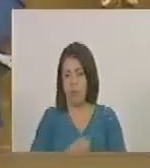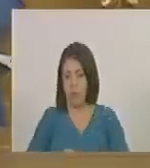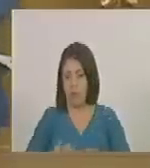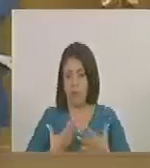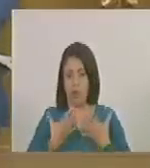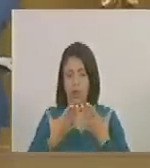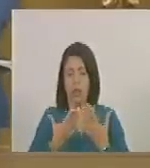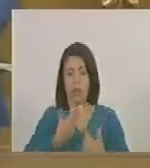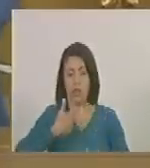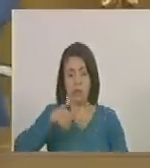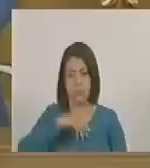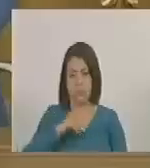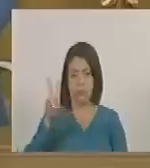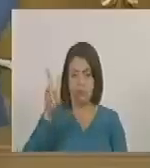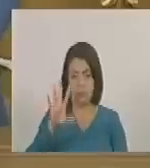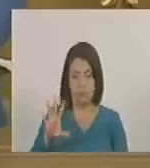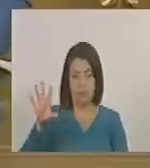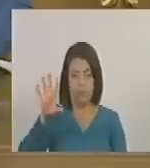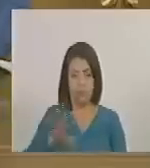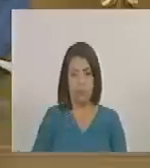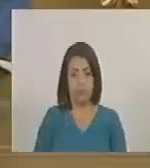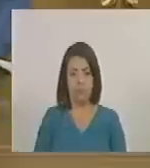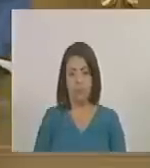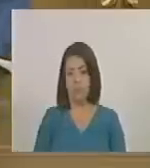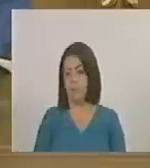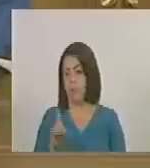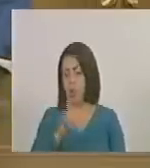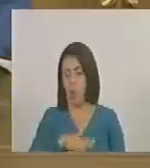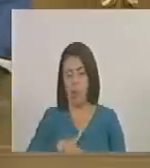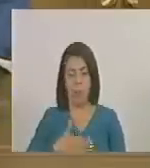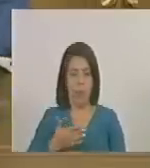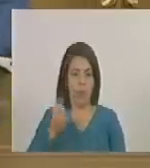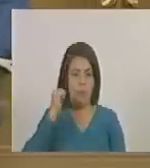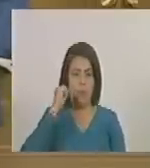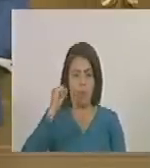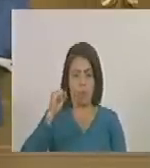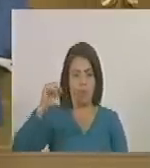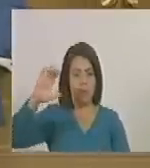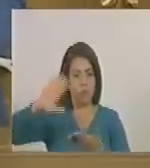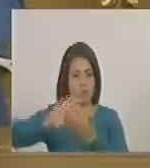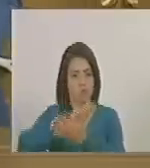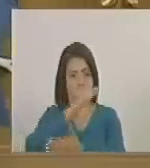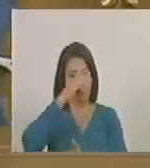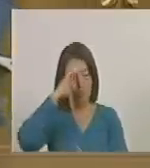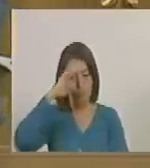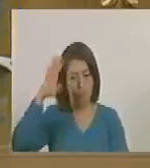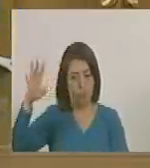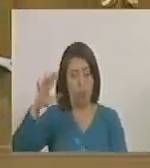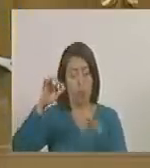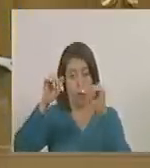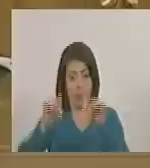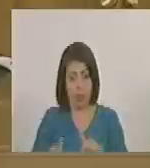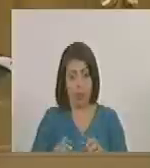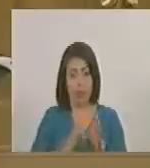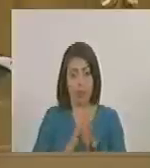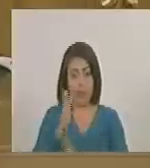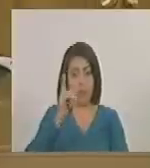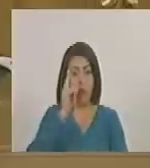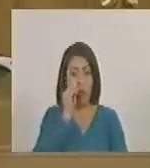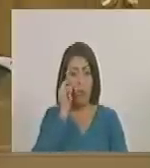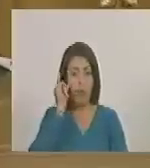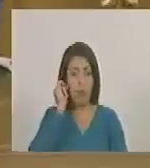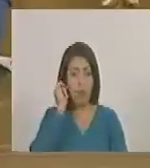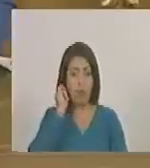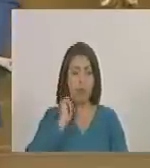nuestra Venezuela. No han podido matar un sueño. Aquí estamos, hombres y